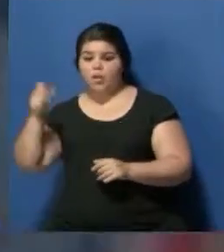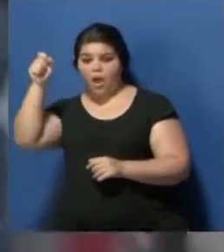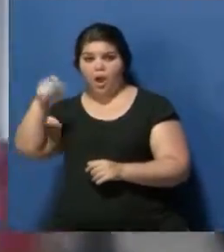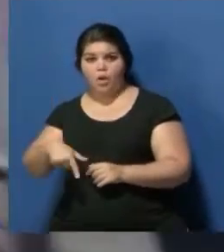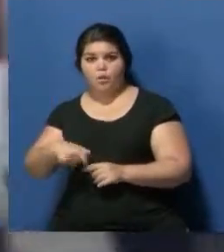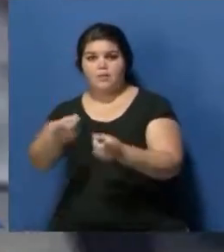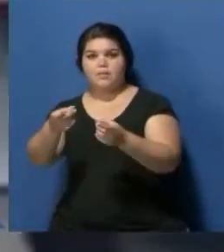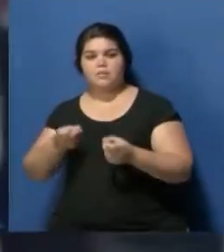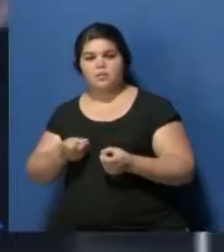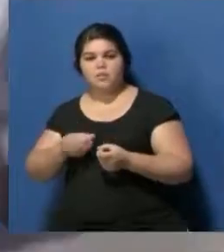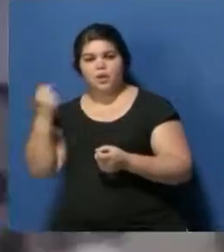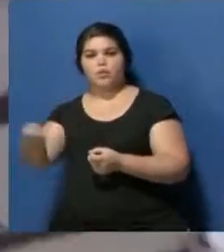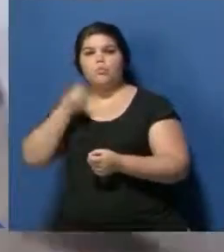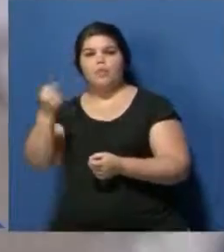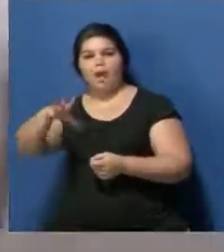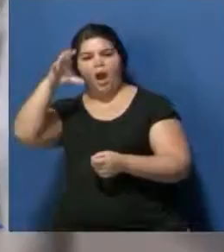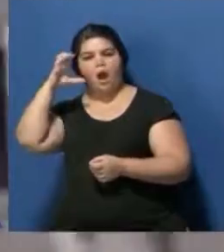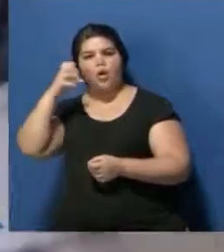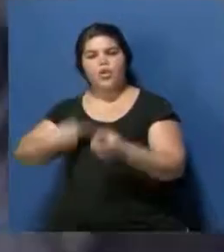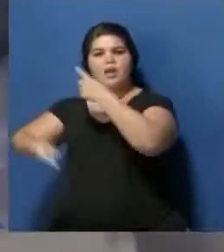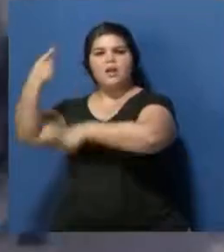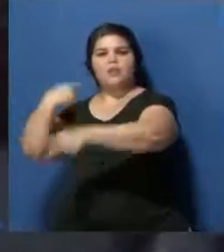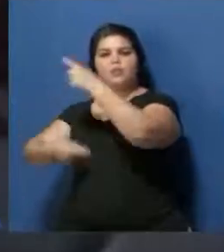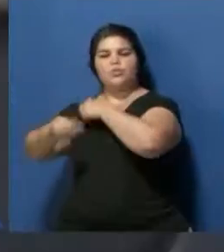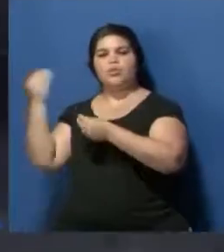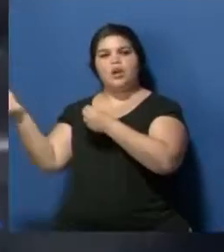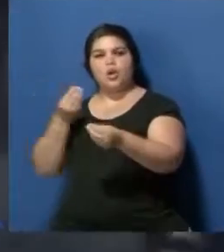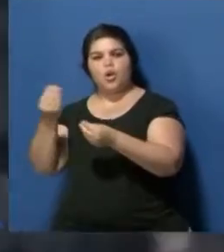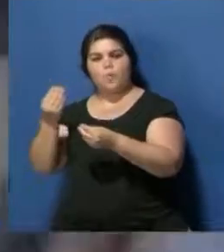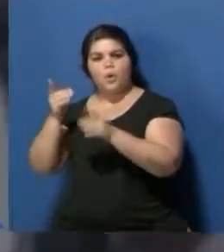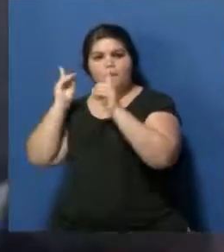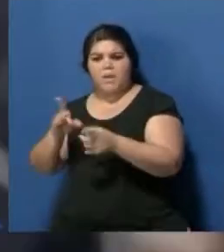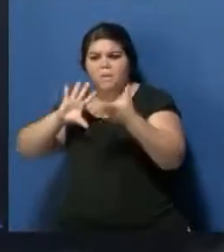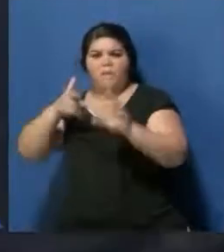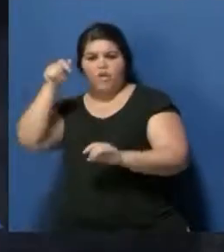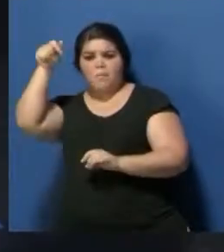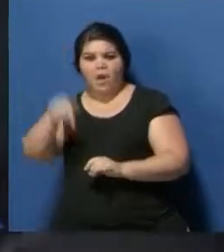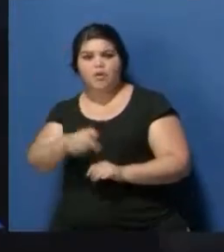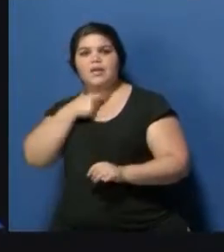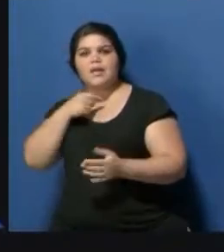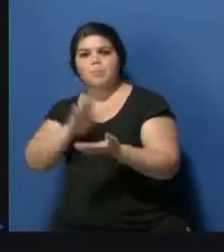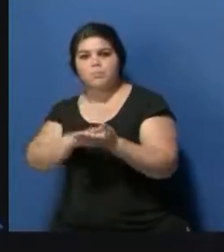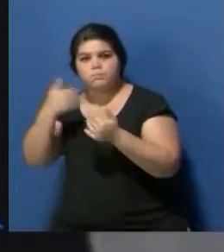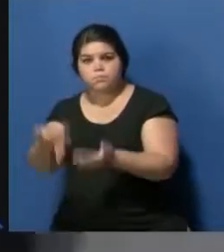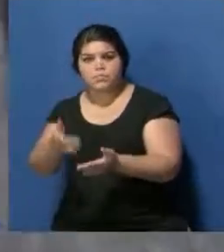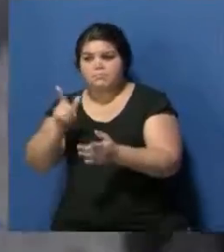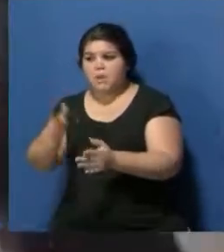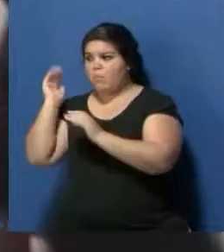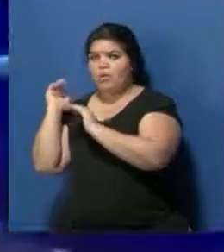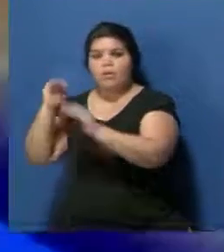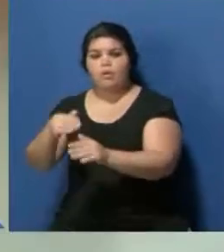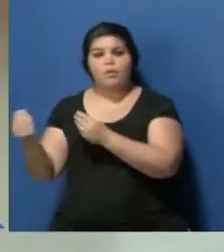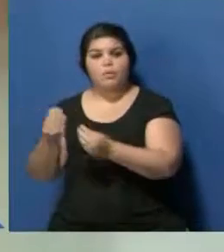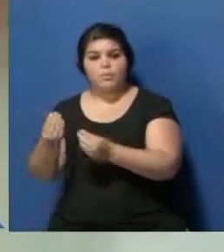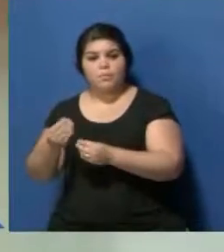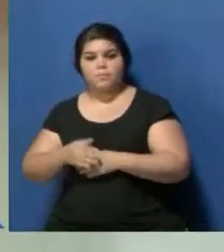en refrescar su propia memoria mirando cómo terminaron las mismas recetas que hoy se quieren aplicar. ¿Hoy podría darse una situación